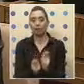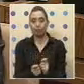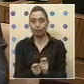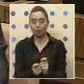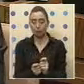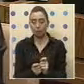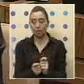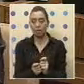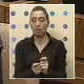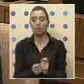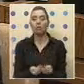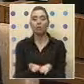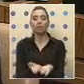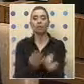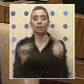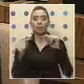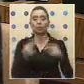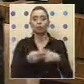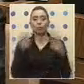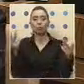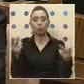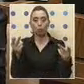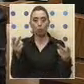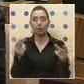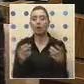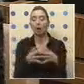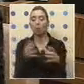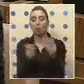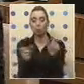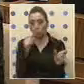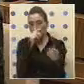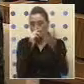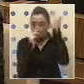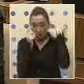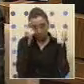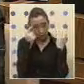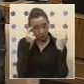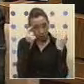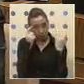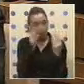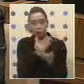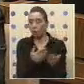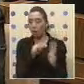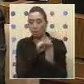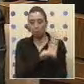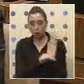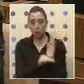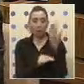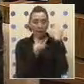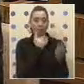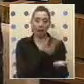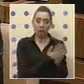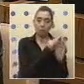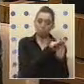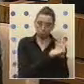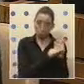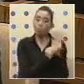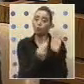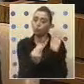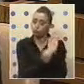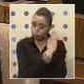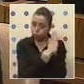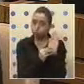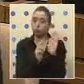y la sometió a la discusión pública del país. Muchos en aquellos tiempos recordaban que no había programa. Bueno, cuando hubo programa, en el programa estaba la